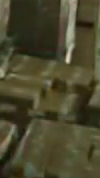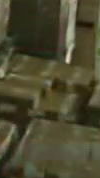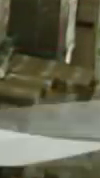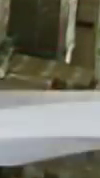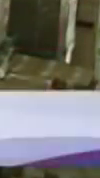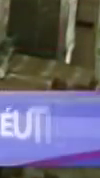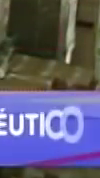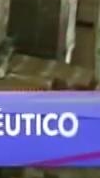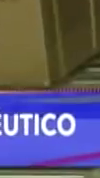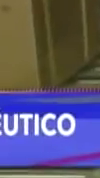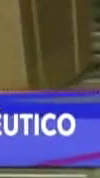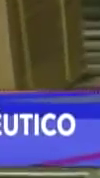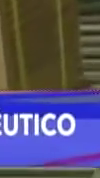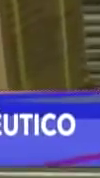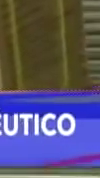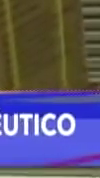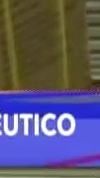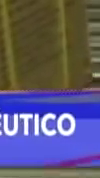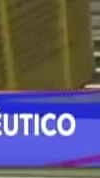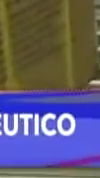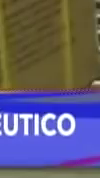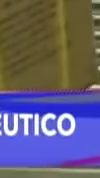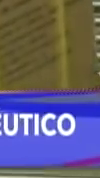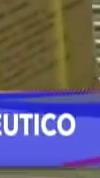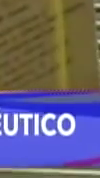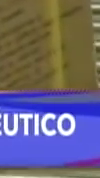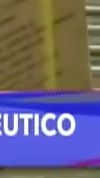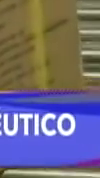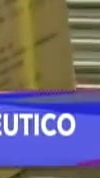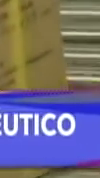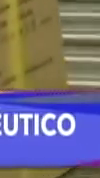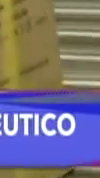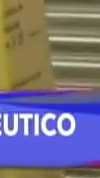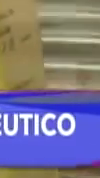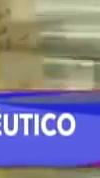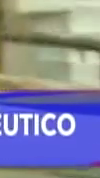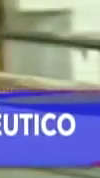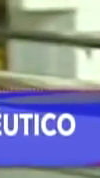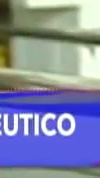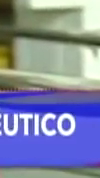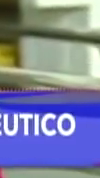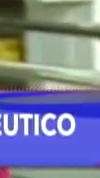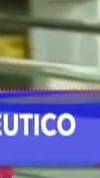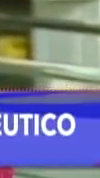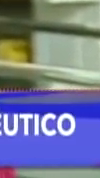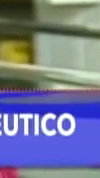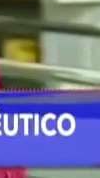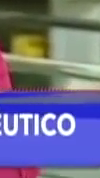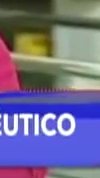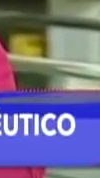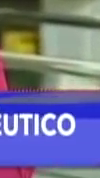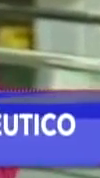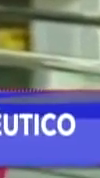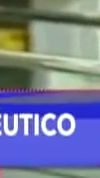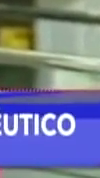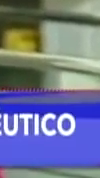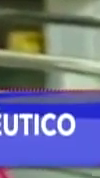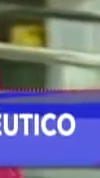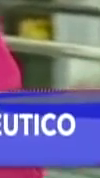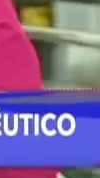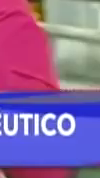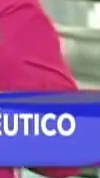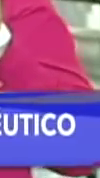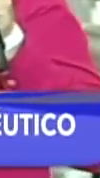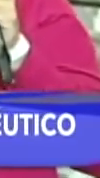chino. Bueno, presidente, es importante recalcar que es a través del convenio China-Venezuela. El almacén cuenta con 8 grúas a